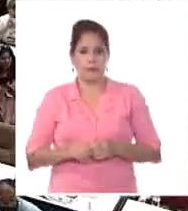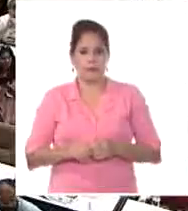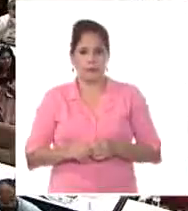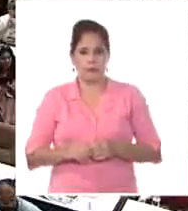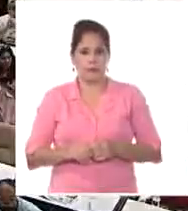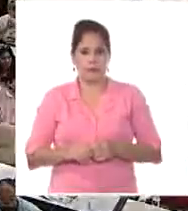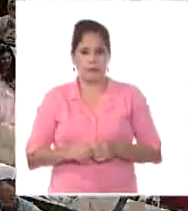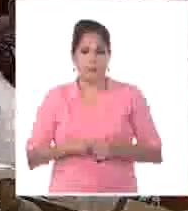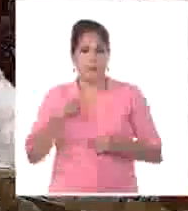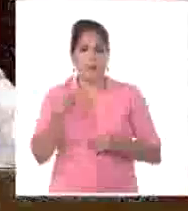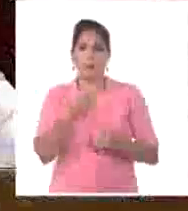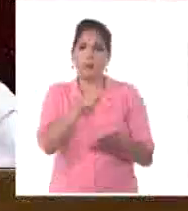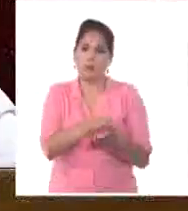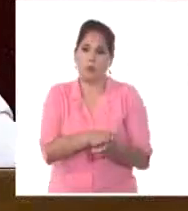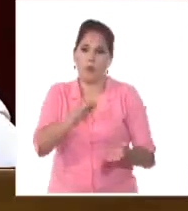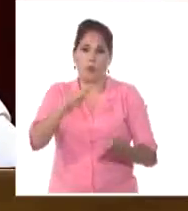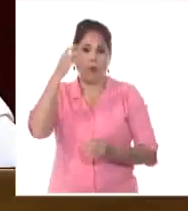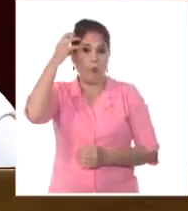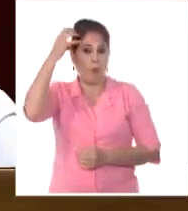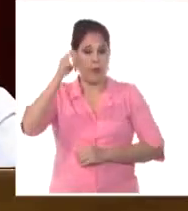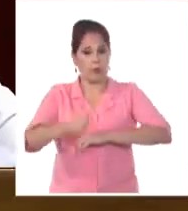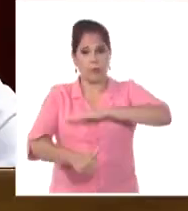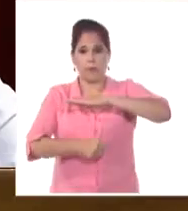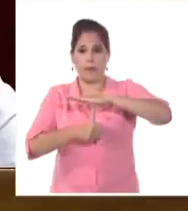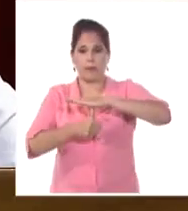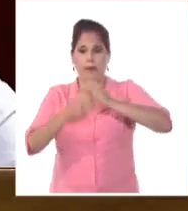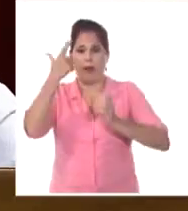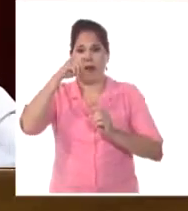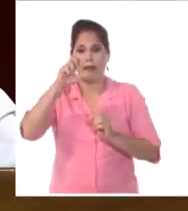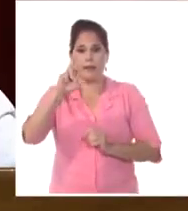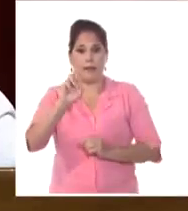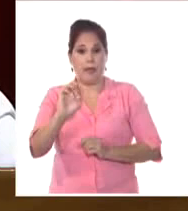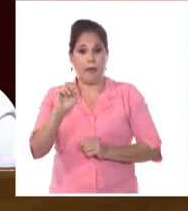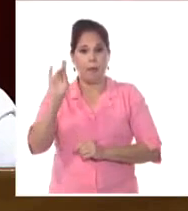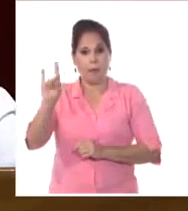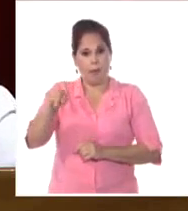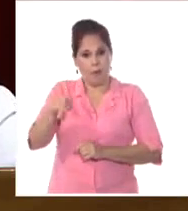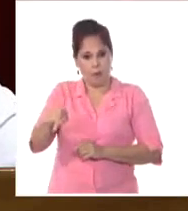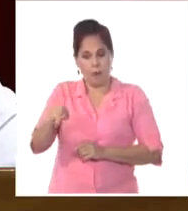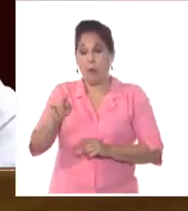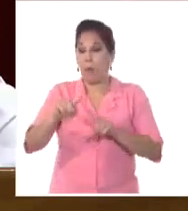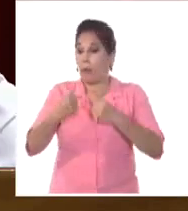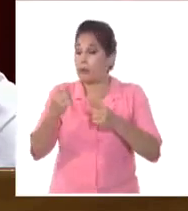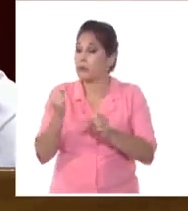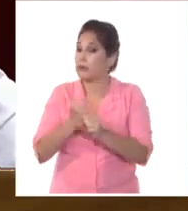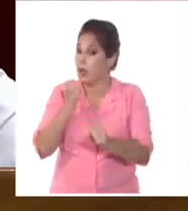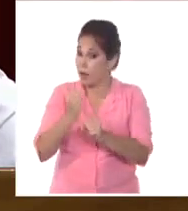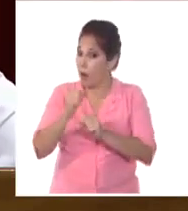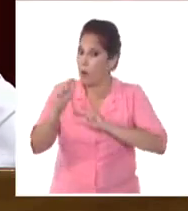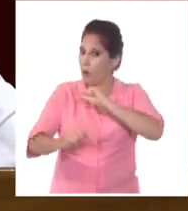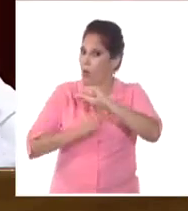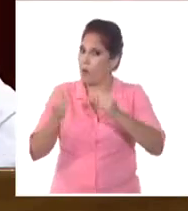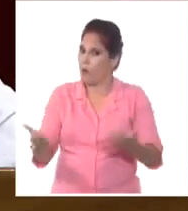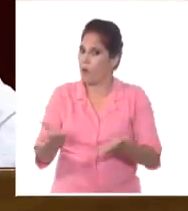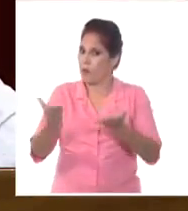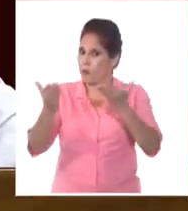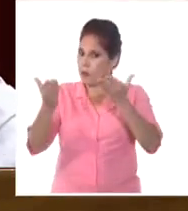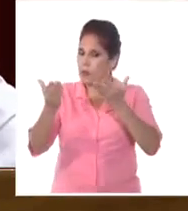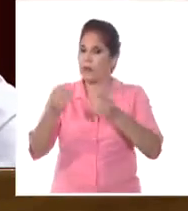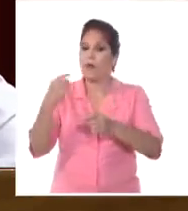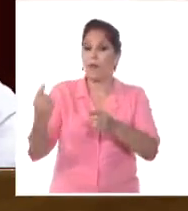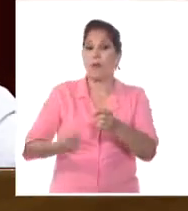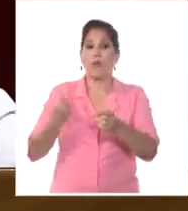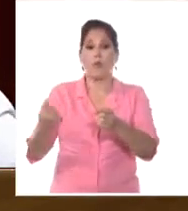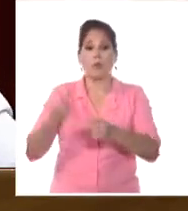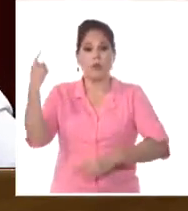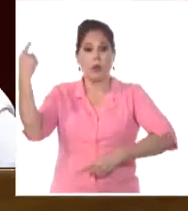Nuestro compromiso con el gobierno del presidente Luis Arce del MAS en Bolivia por su trabajo en la recuperación del país y la lucha